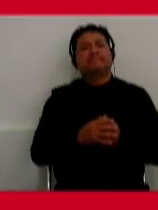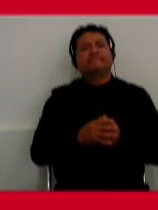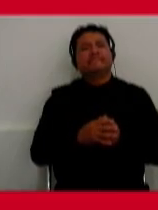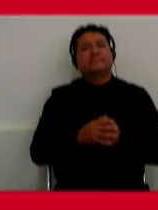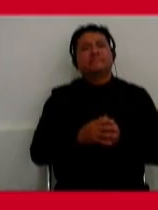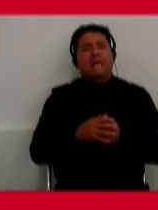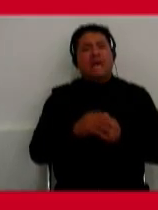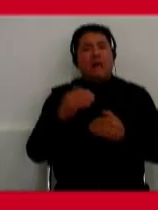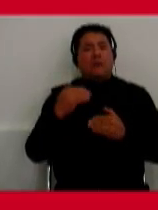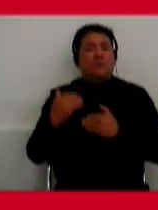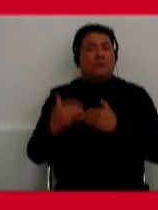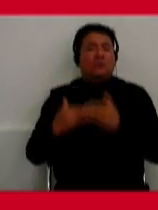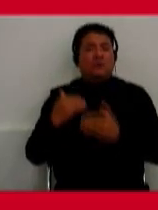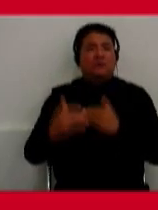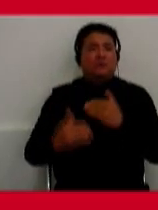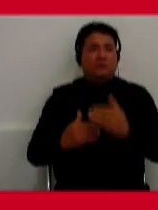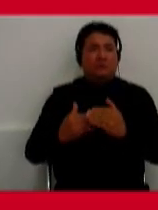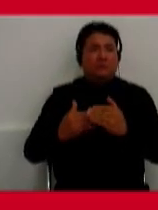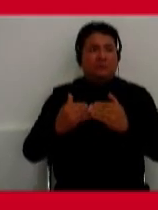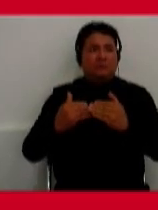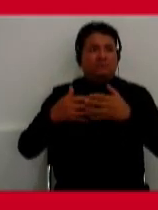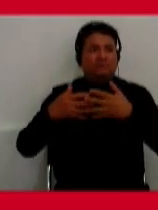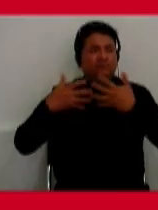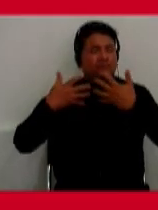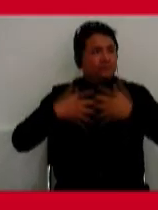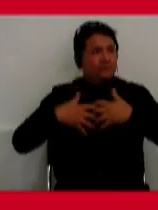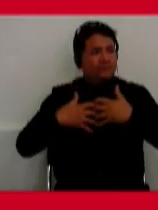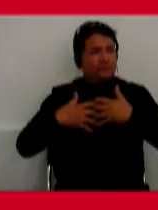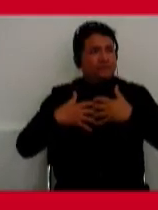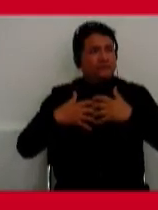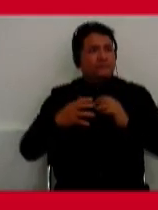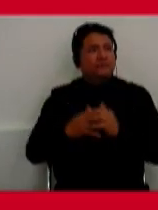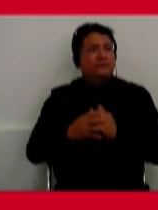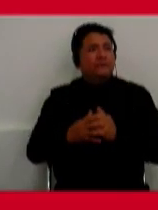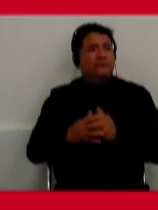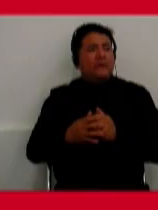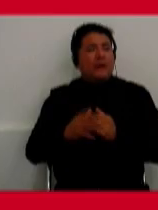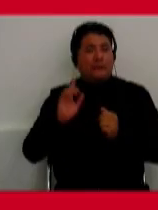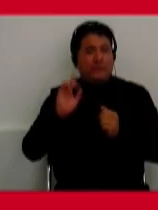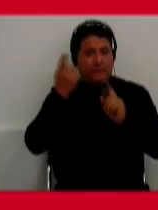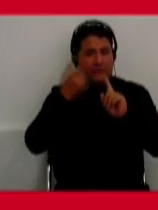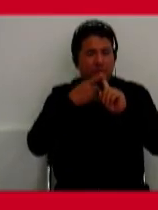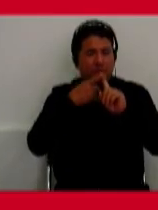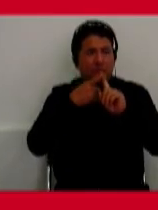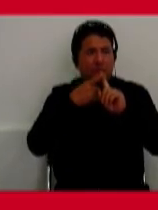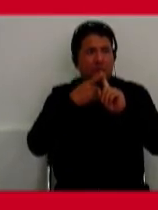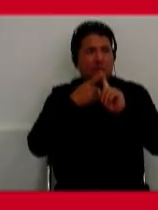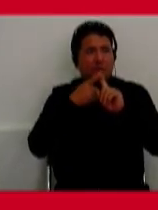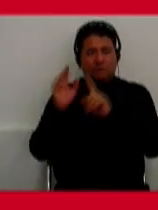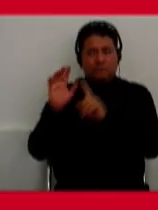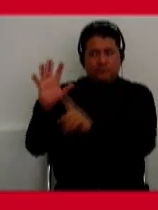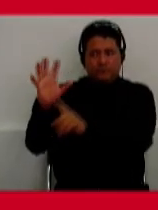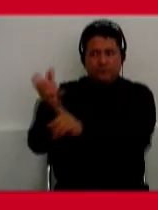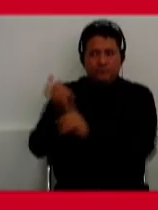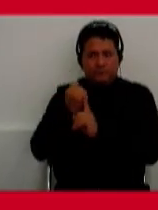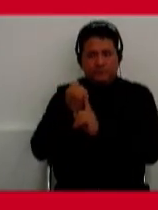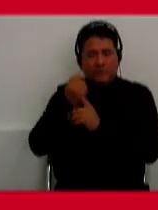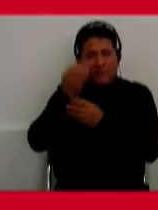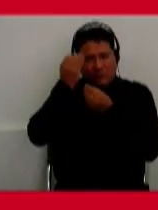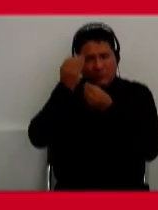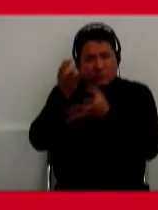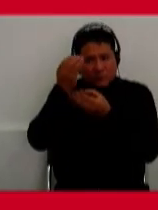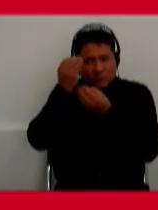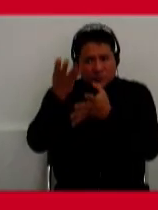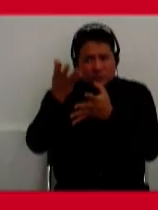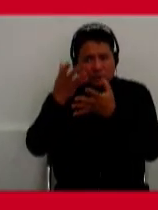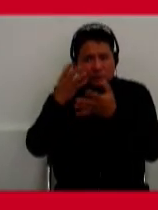en 5 aspectos claves, que primero es la captura de información geomecánica. Esta captura